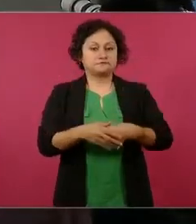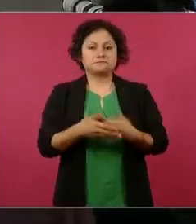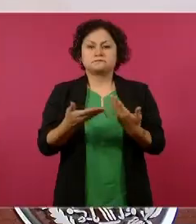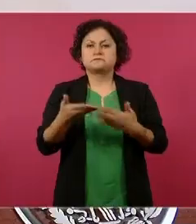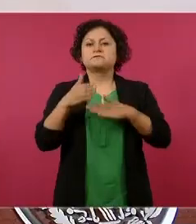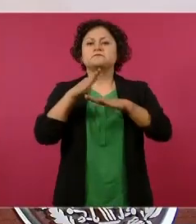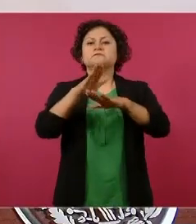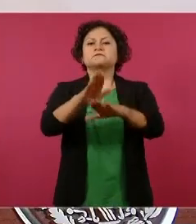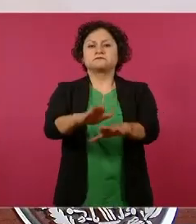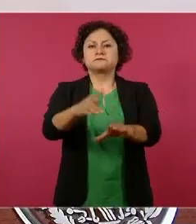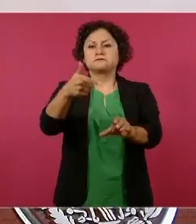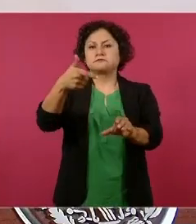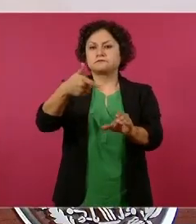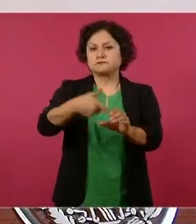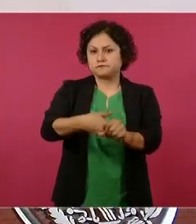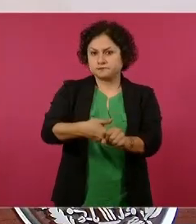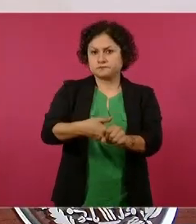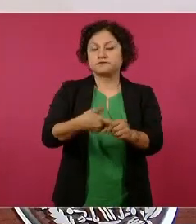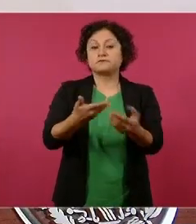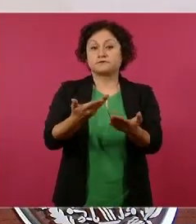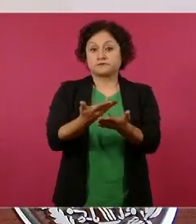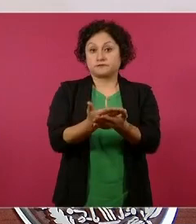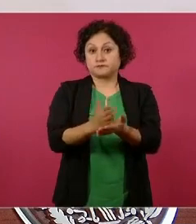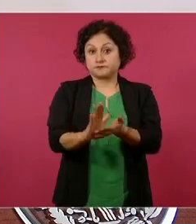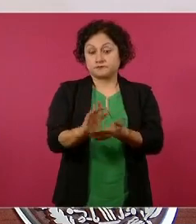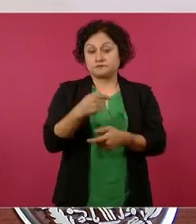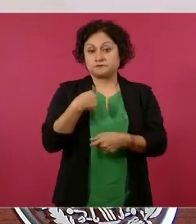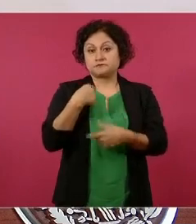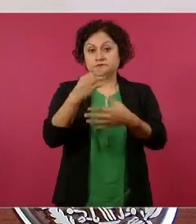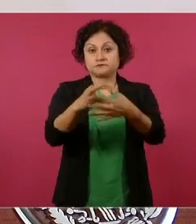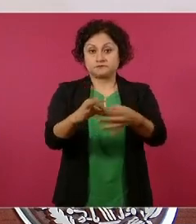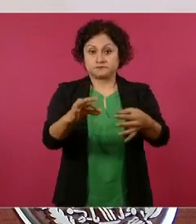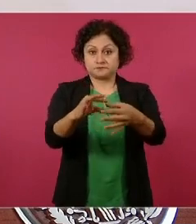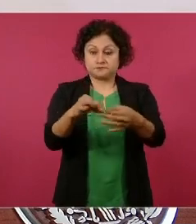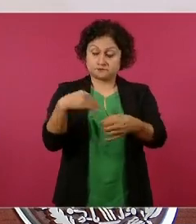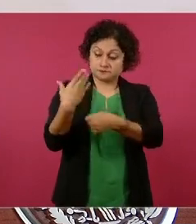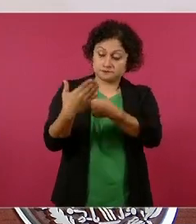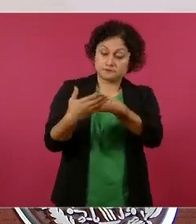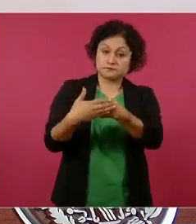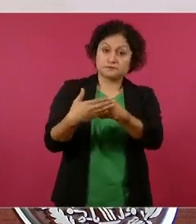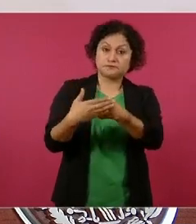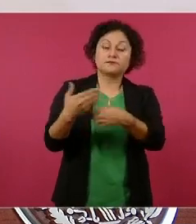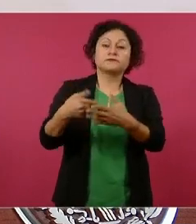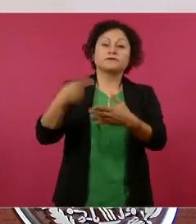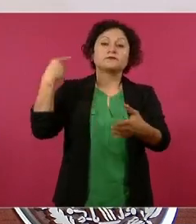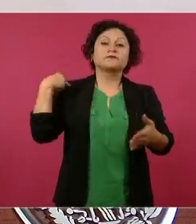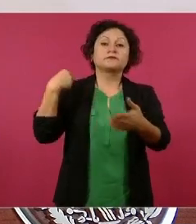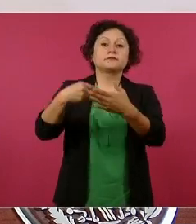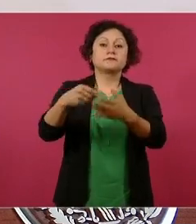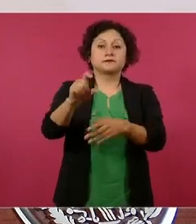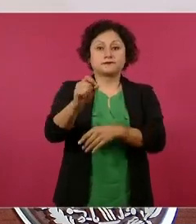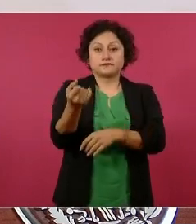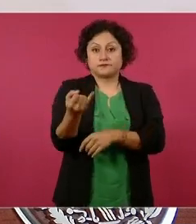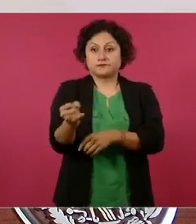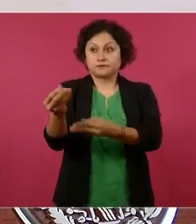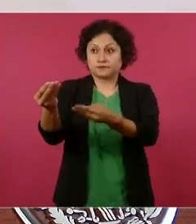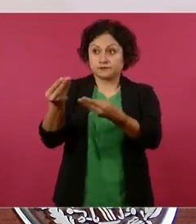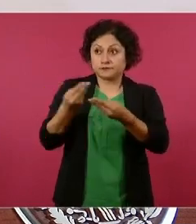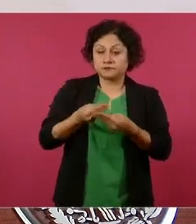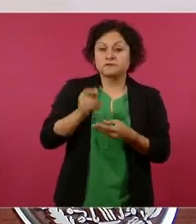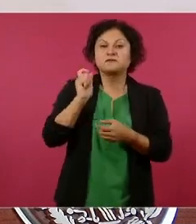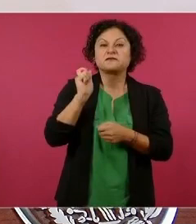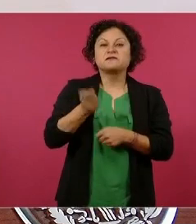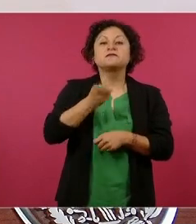combustibles. Y debo de comentarles que para el 20 de junio nos reportaron la mezcla mexicana en el mercado